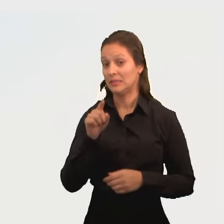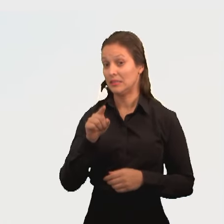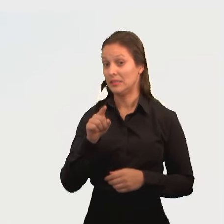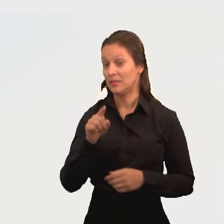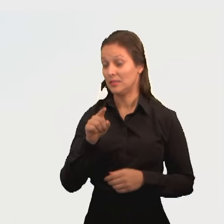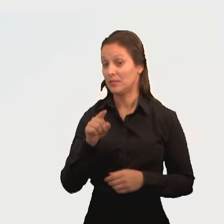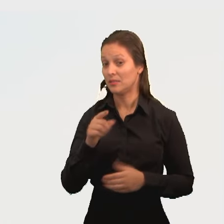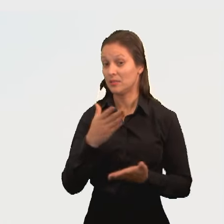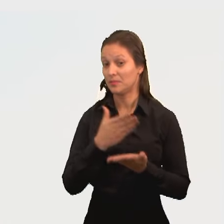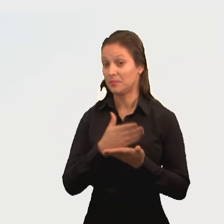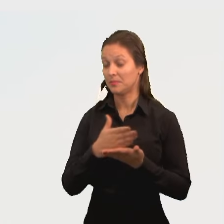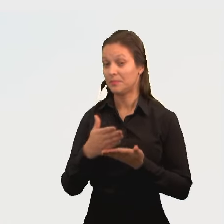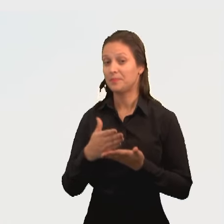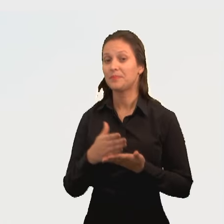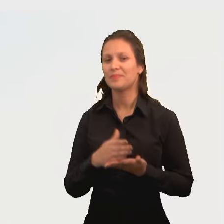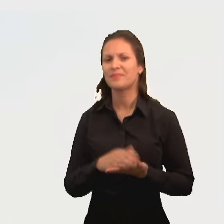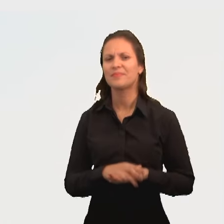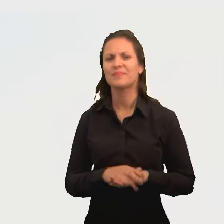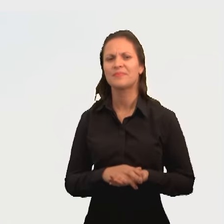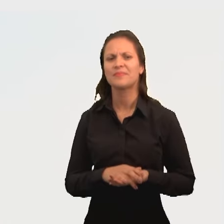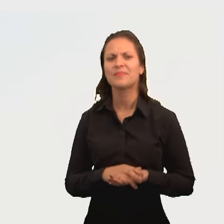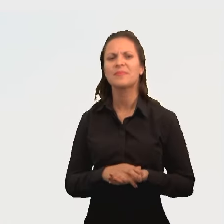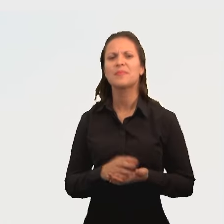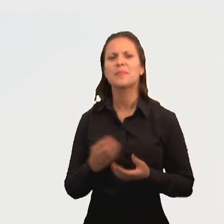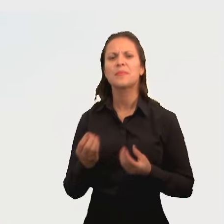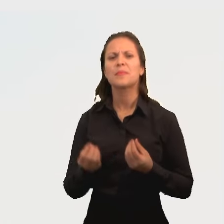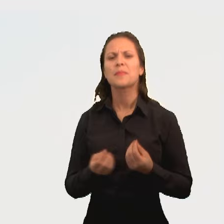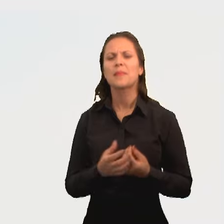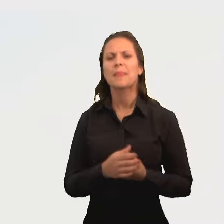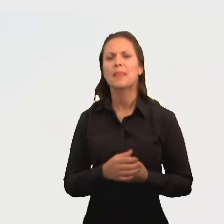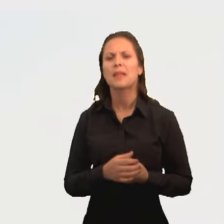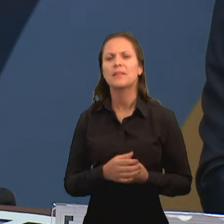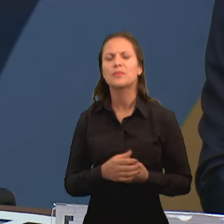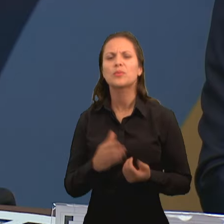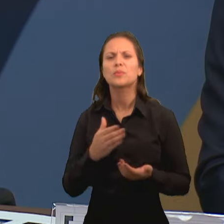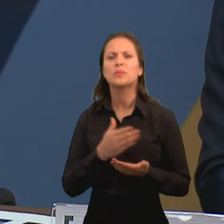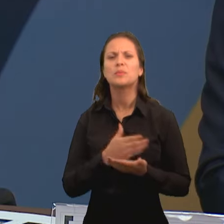gradiente aplicado al reconocimiento de documentos,